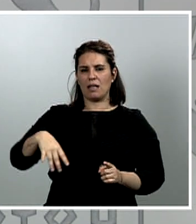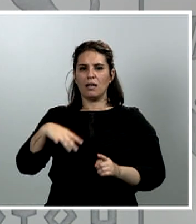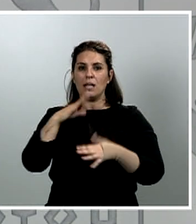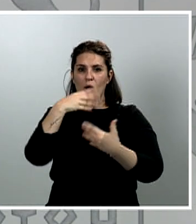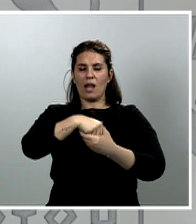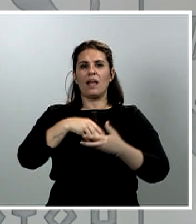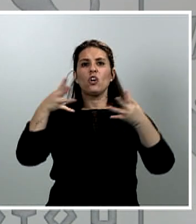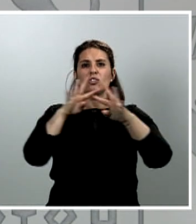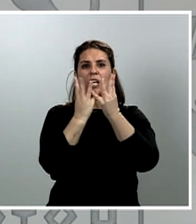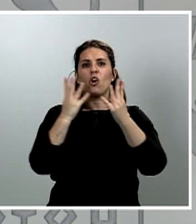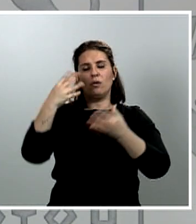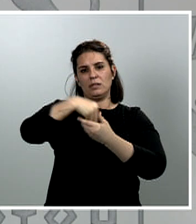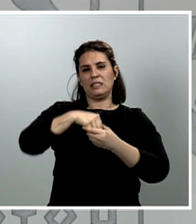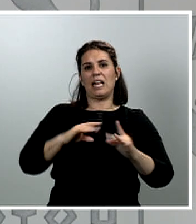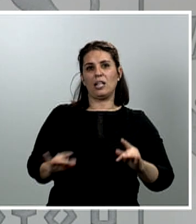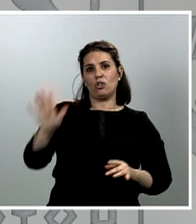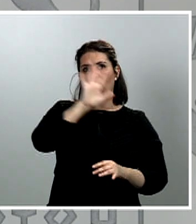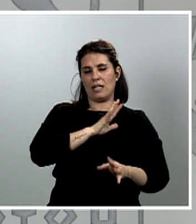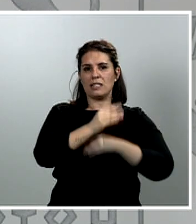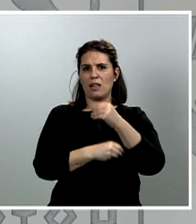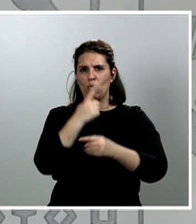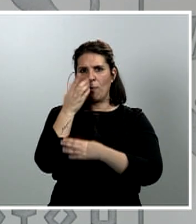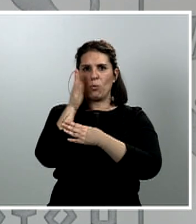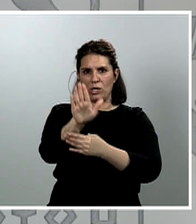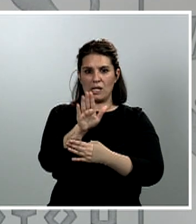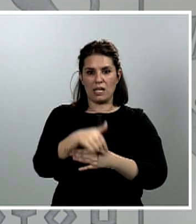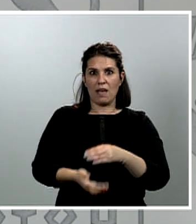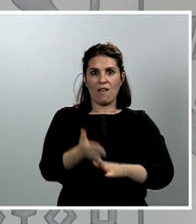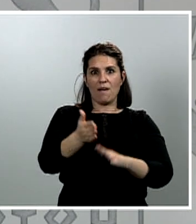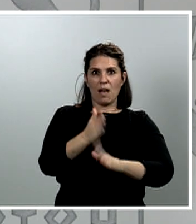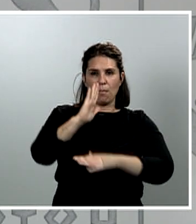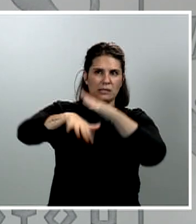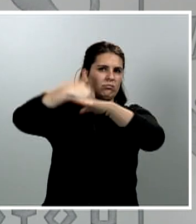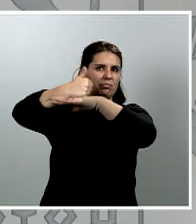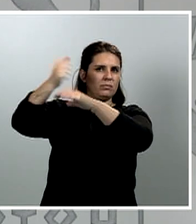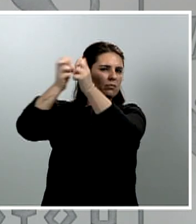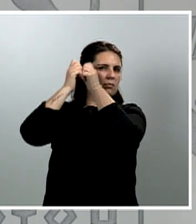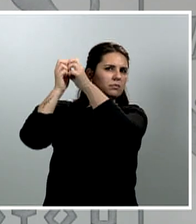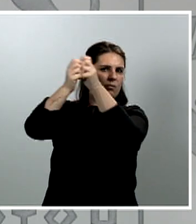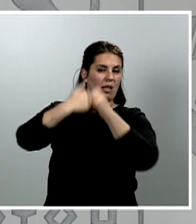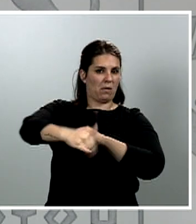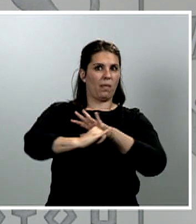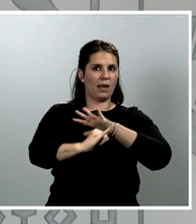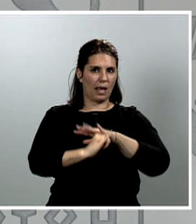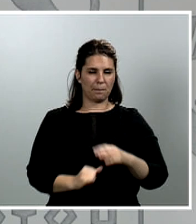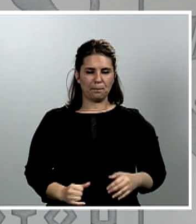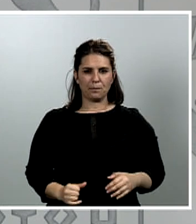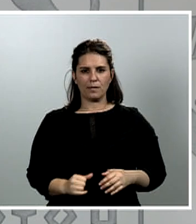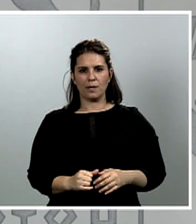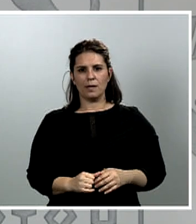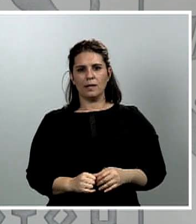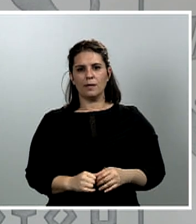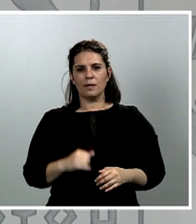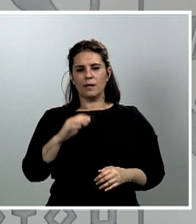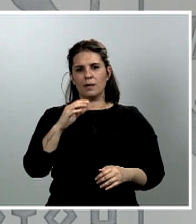Interterritorial y habrá una propuesta que se discutirá en niveles superiores en breve. Sí que es cierto que hay colectivos en los que puede